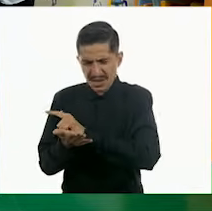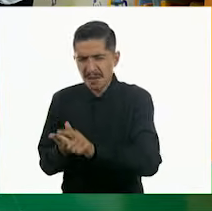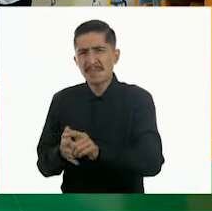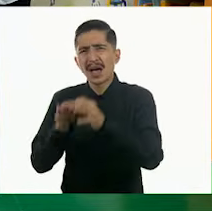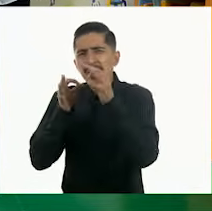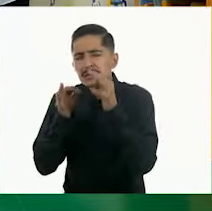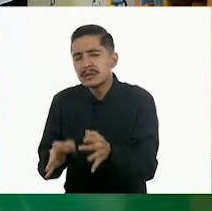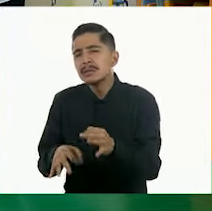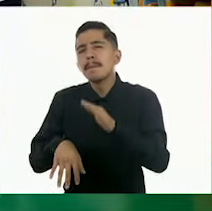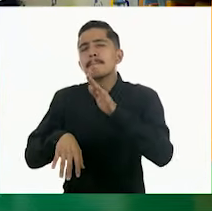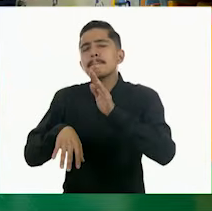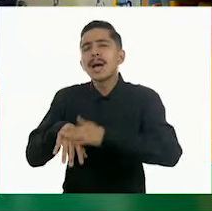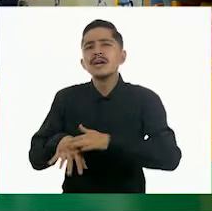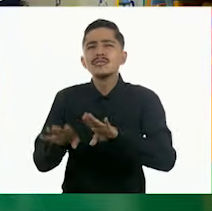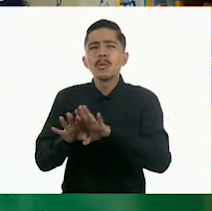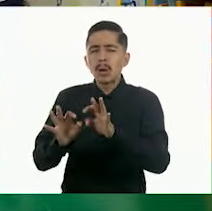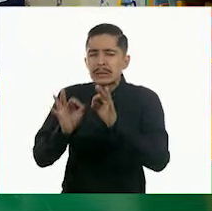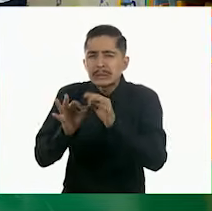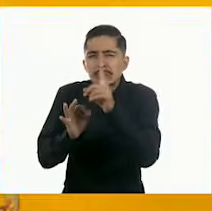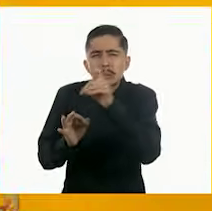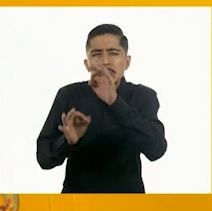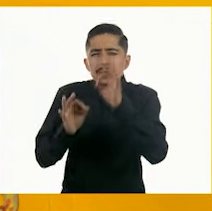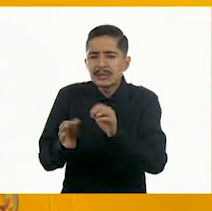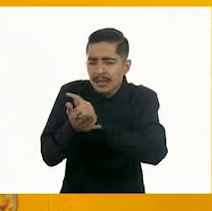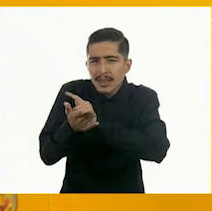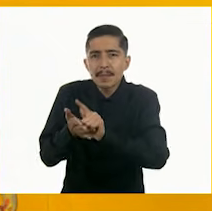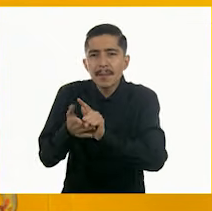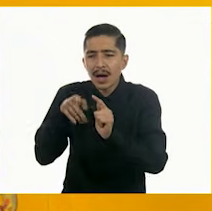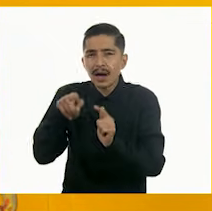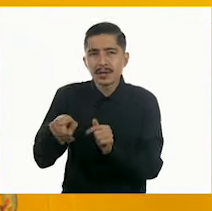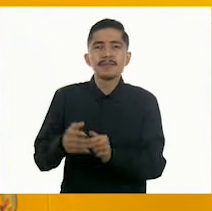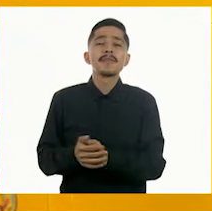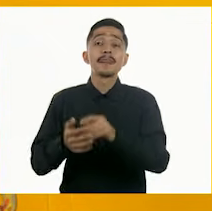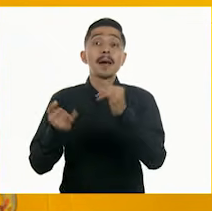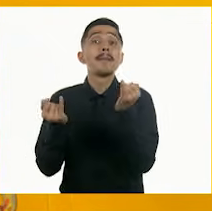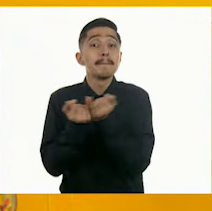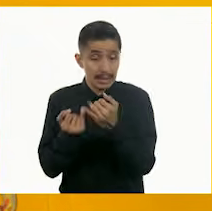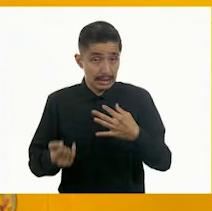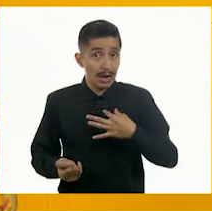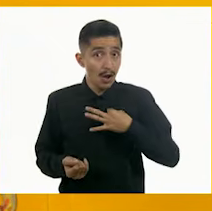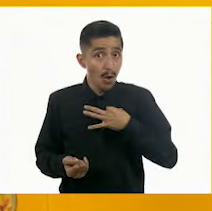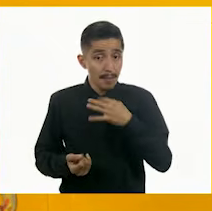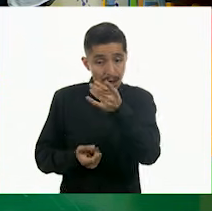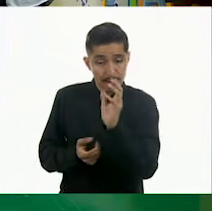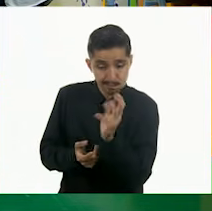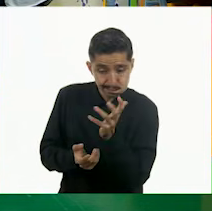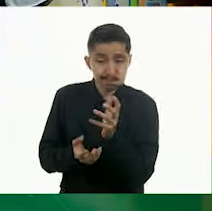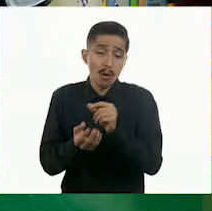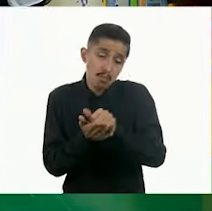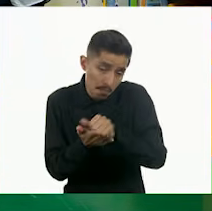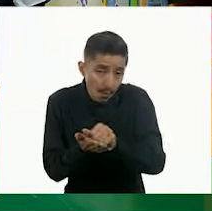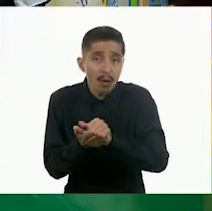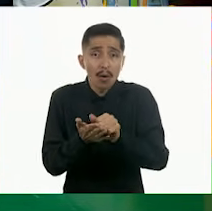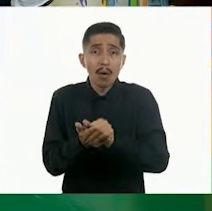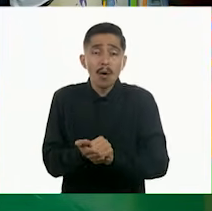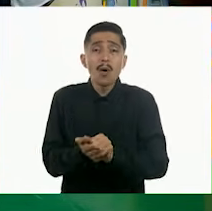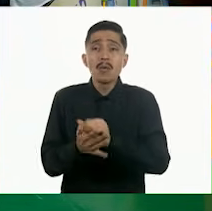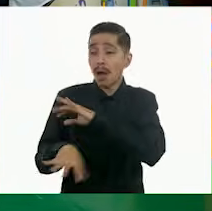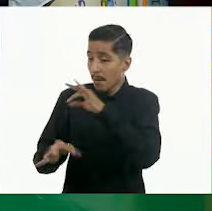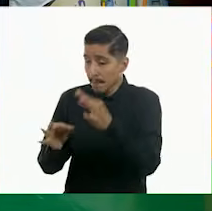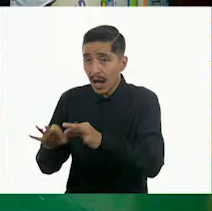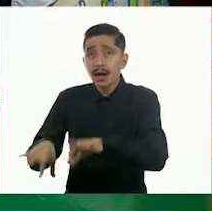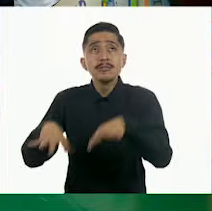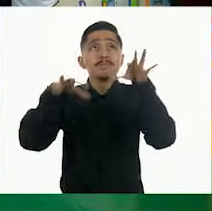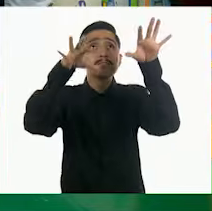limpia. Impecable, claro. Lava frecuentemente la ropa y una vez que la laves, la secas y la pones